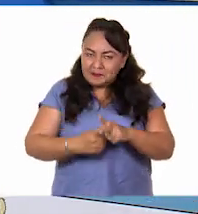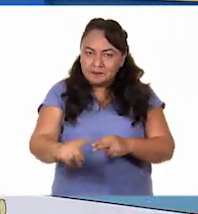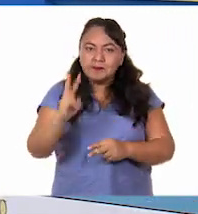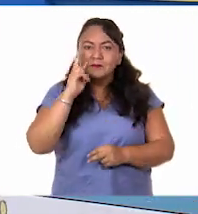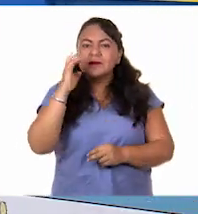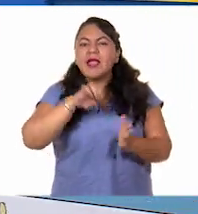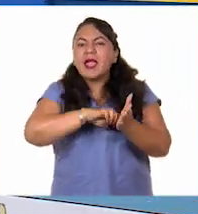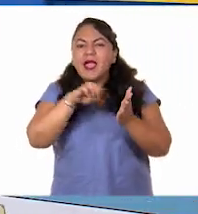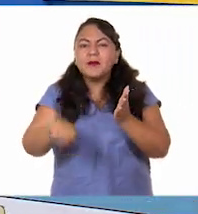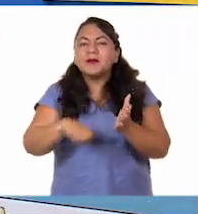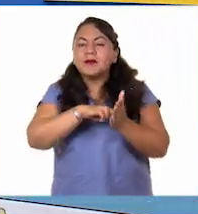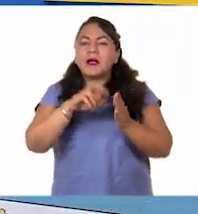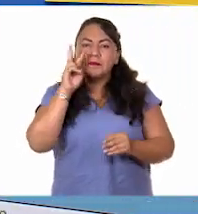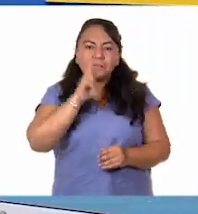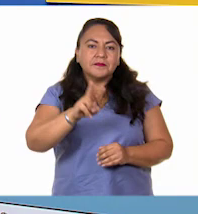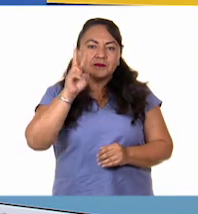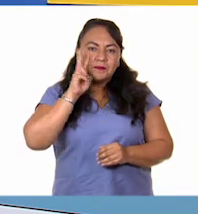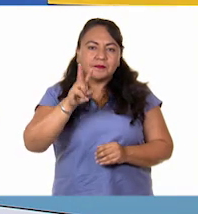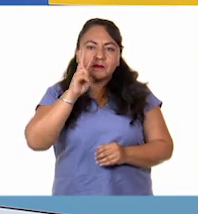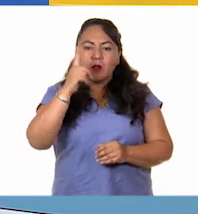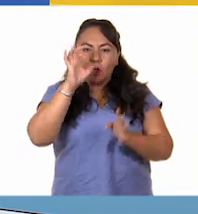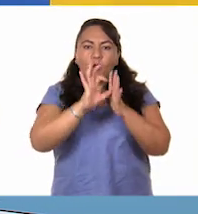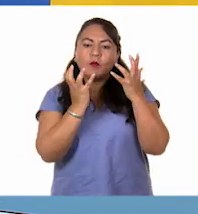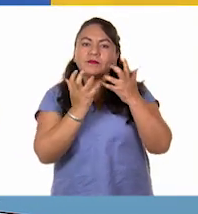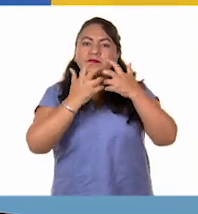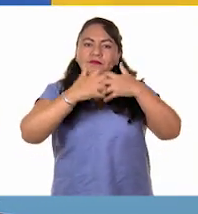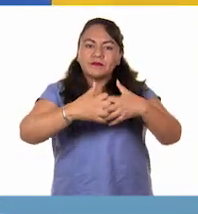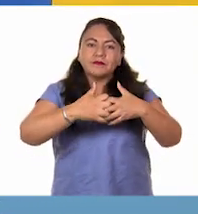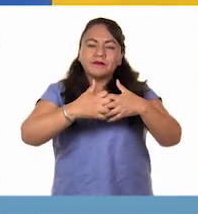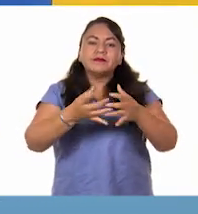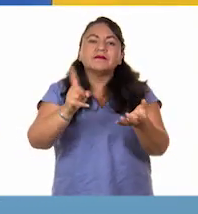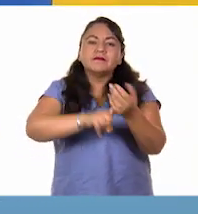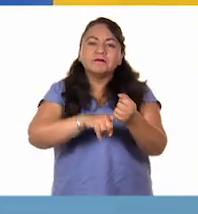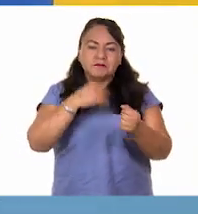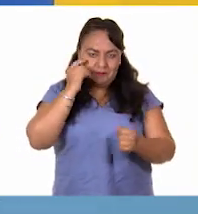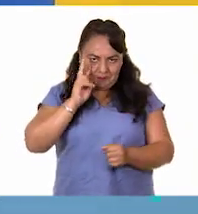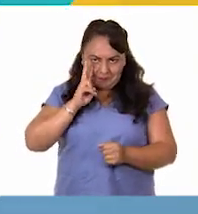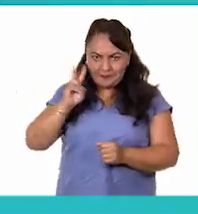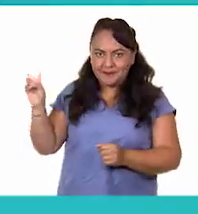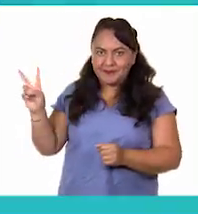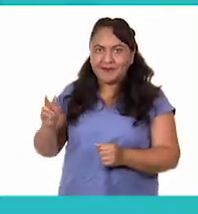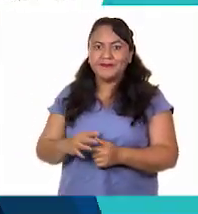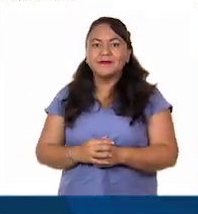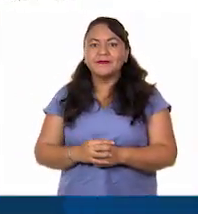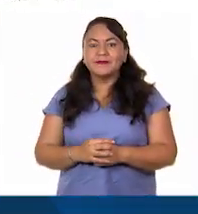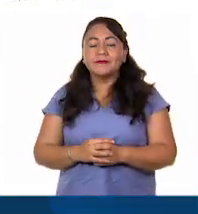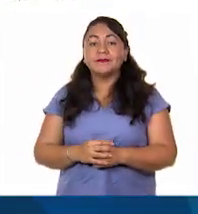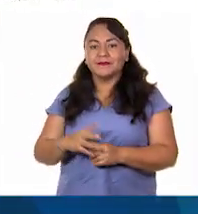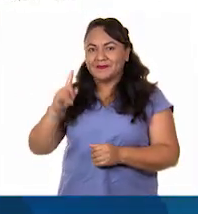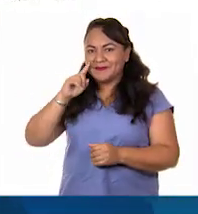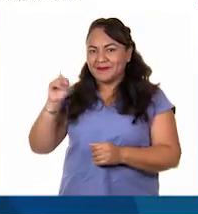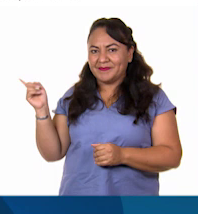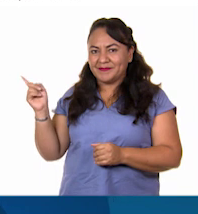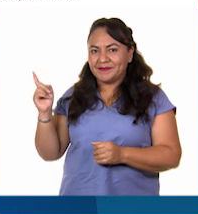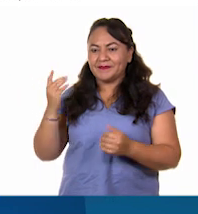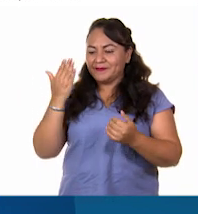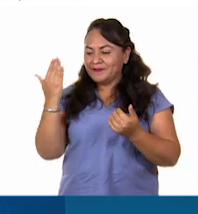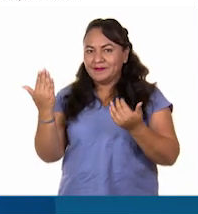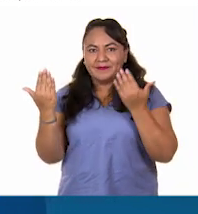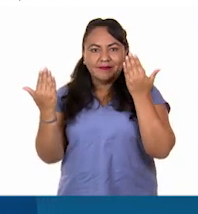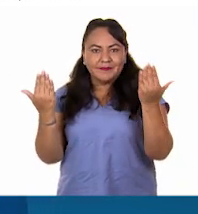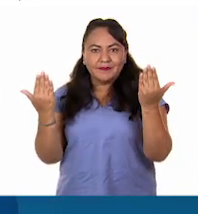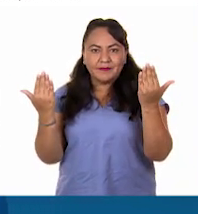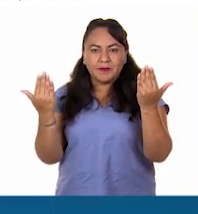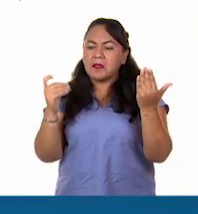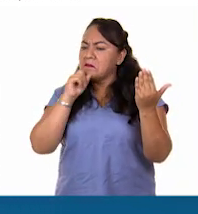ejemplos que requieren atender la articulación de los contenidos. Vamos a verlo. Estos dos apartados forman parte del